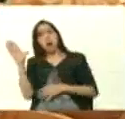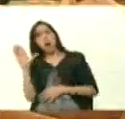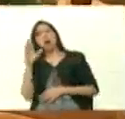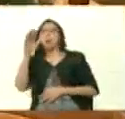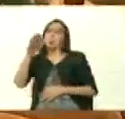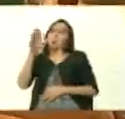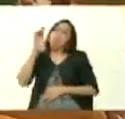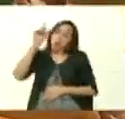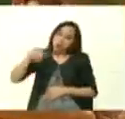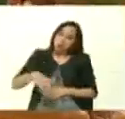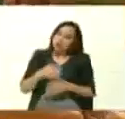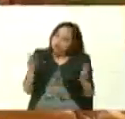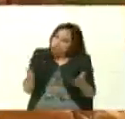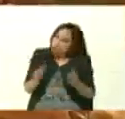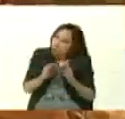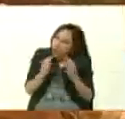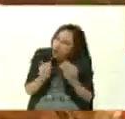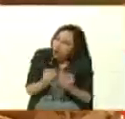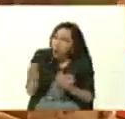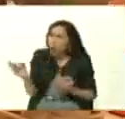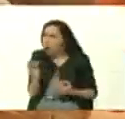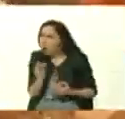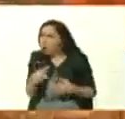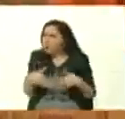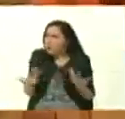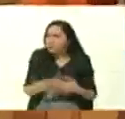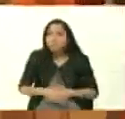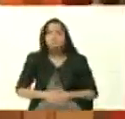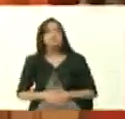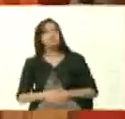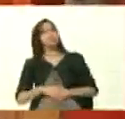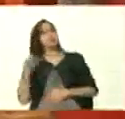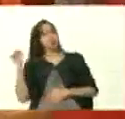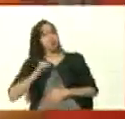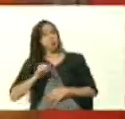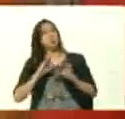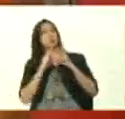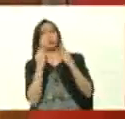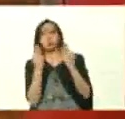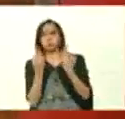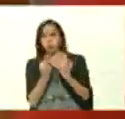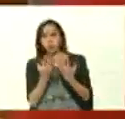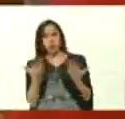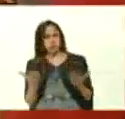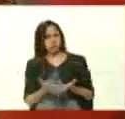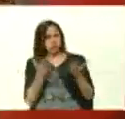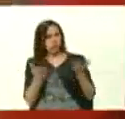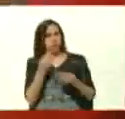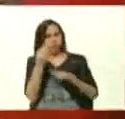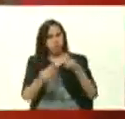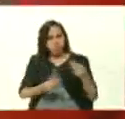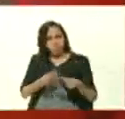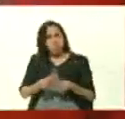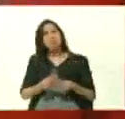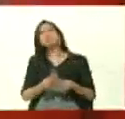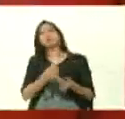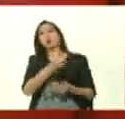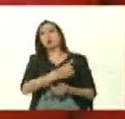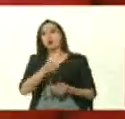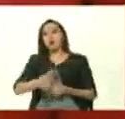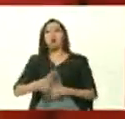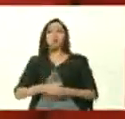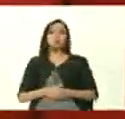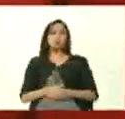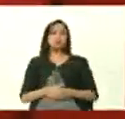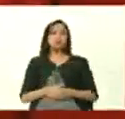¿Y esto es un emprendimiento familiar o comunal? No, somos una panificadora que se está formando y somos familia,